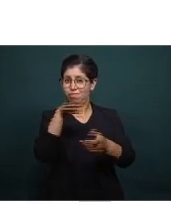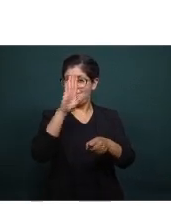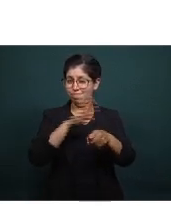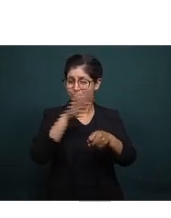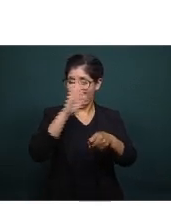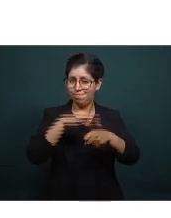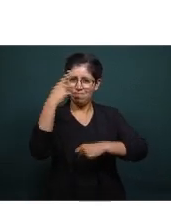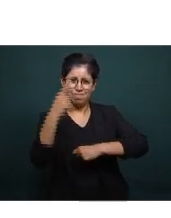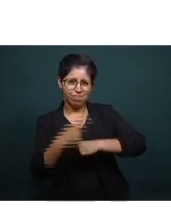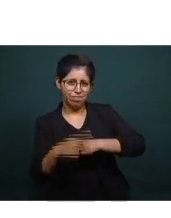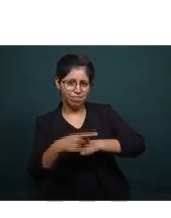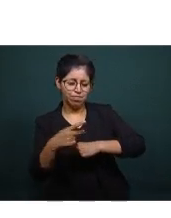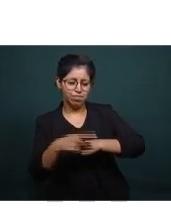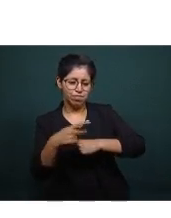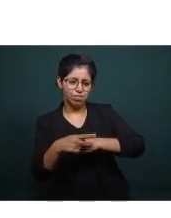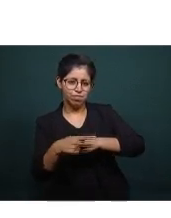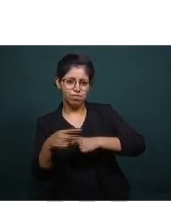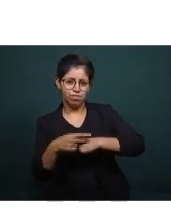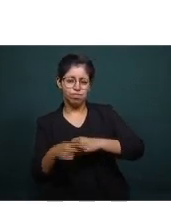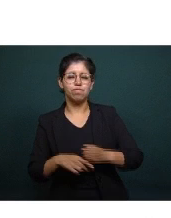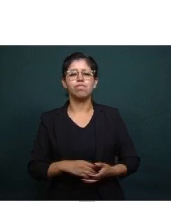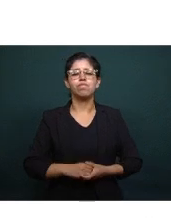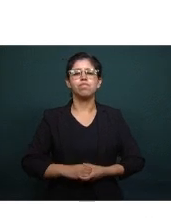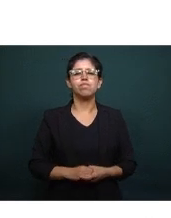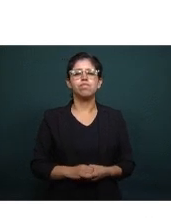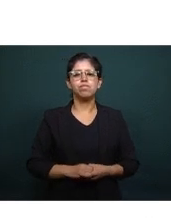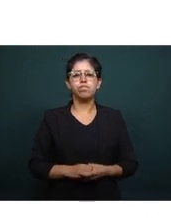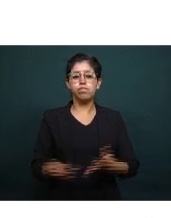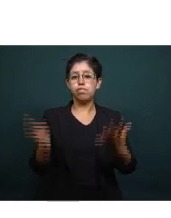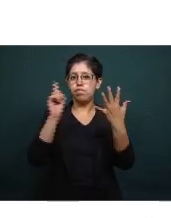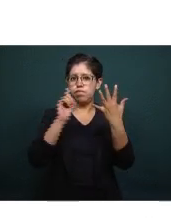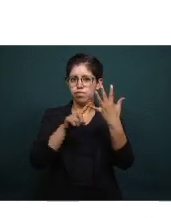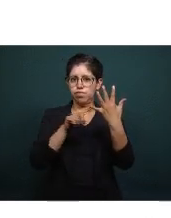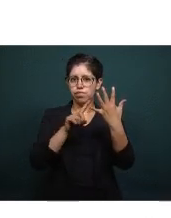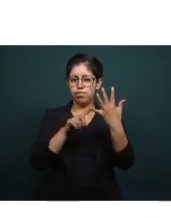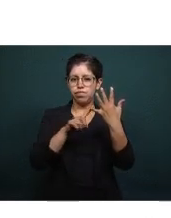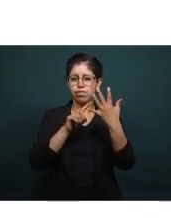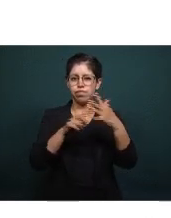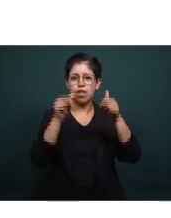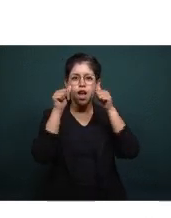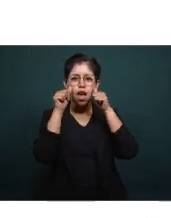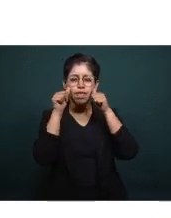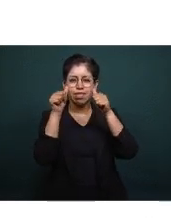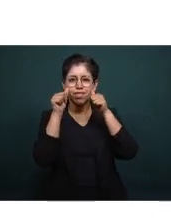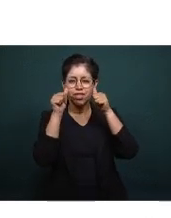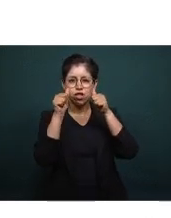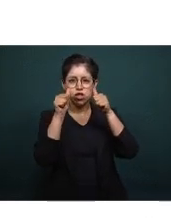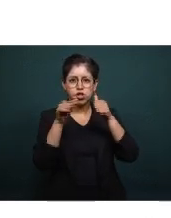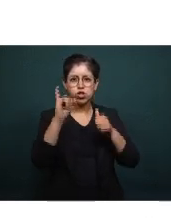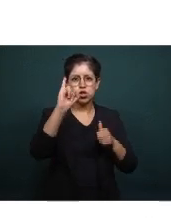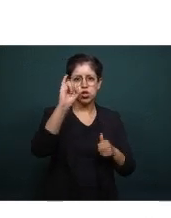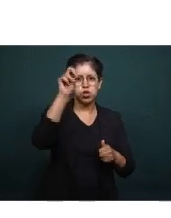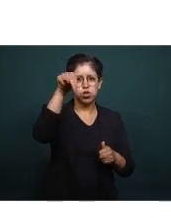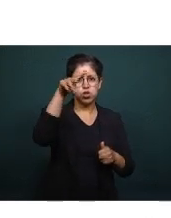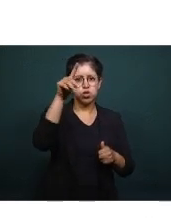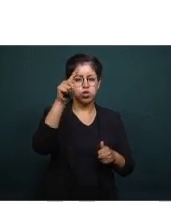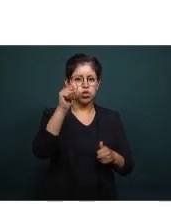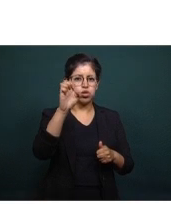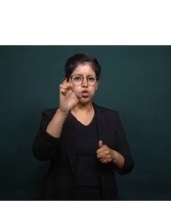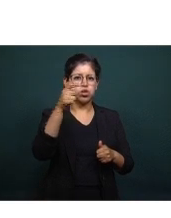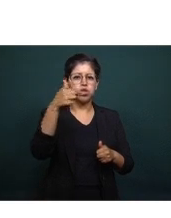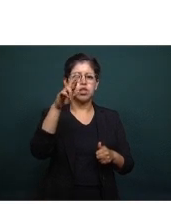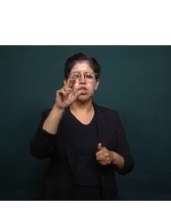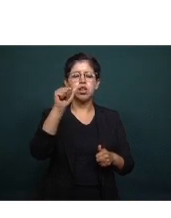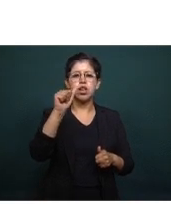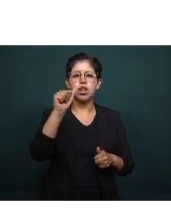mayor incidencia delictiva. En el punto número 5 tenemos la atención integral del delito, que se hace con prevención,